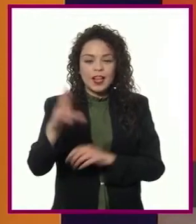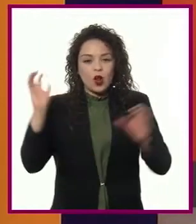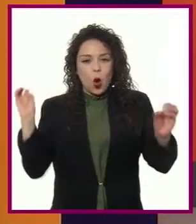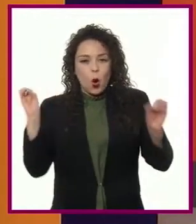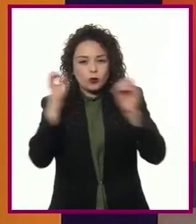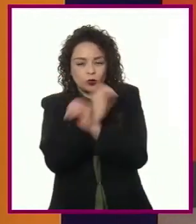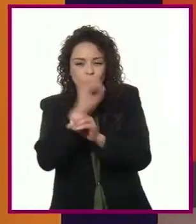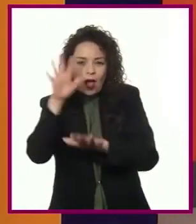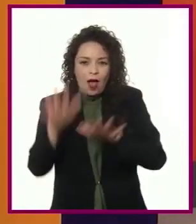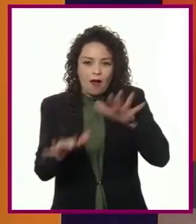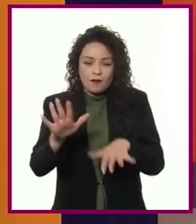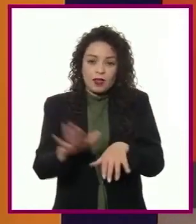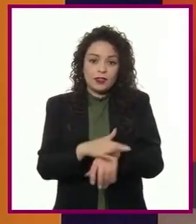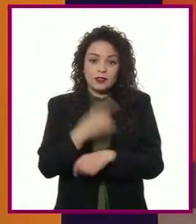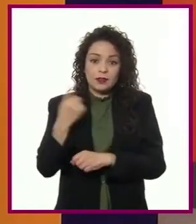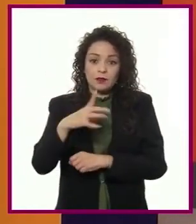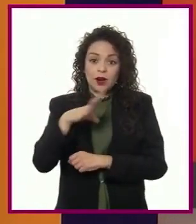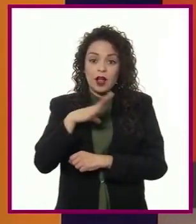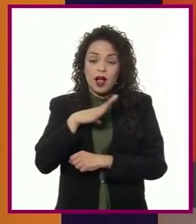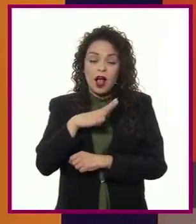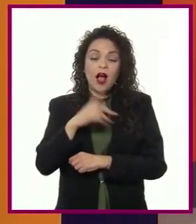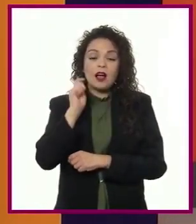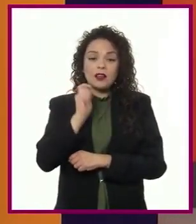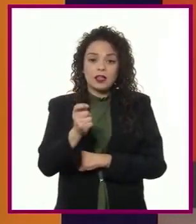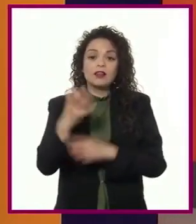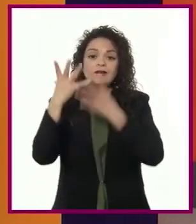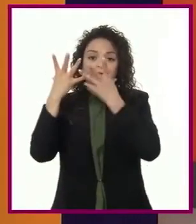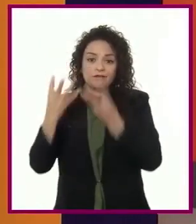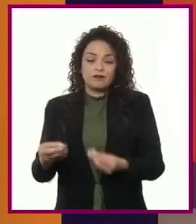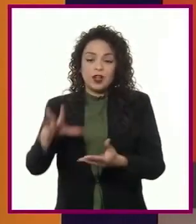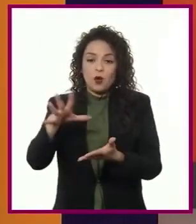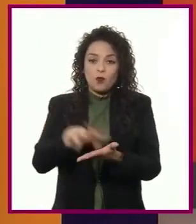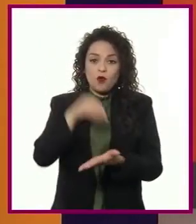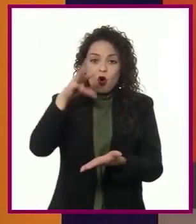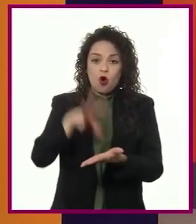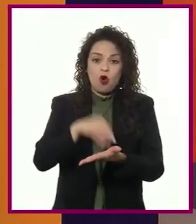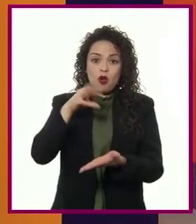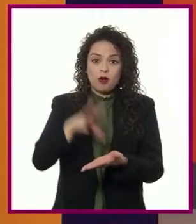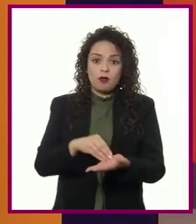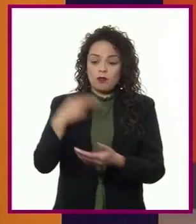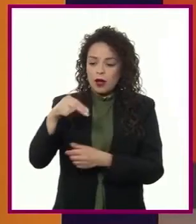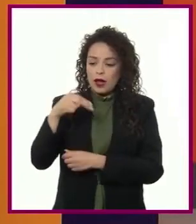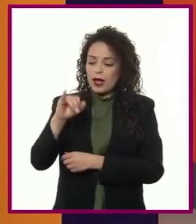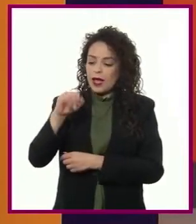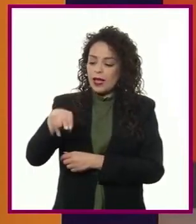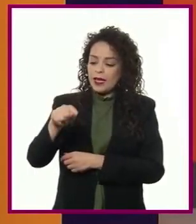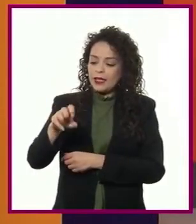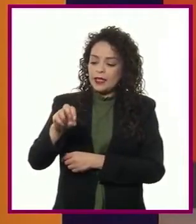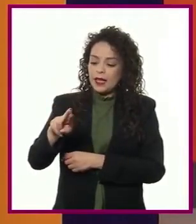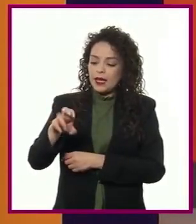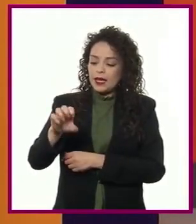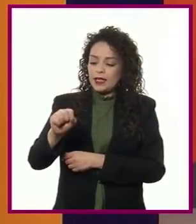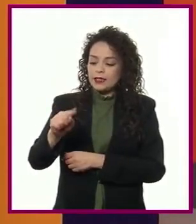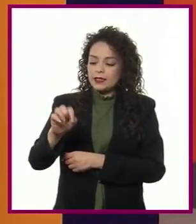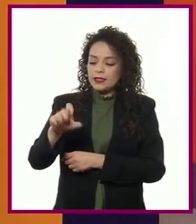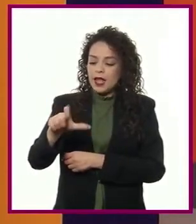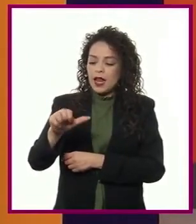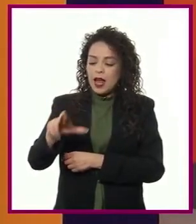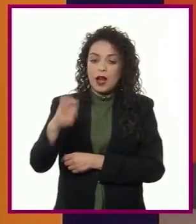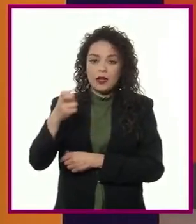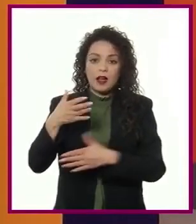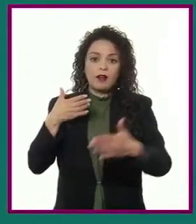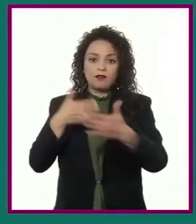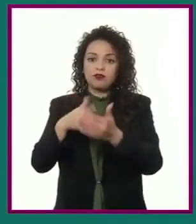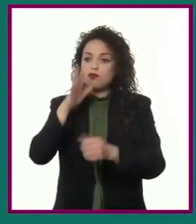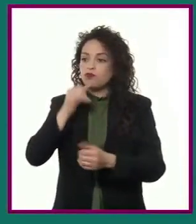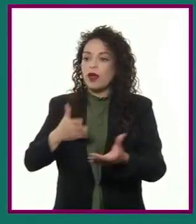oscuros, debido a que contienen una cantidad abundante de polvo interestelar, que causa un bloqueo de la luz